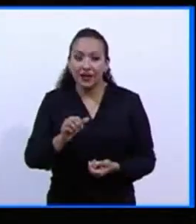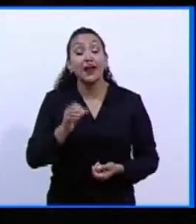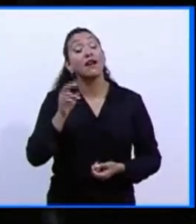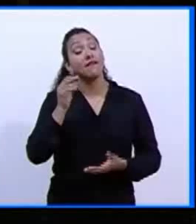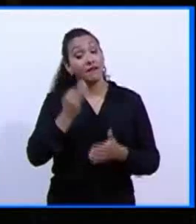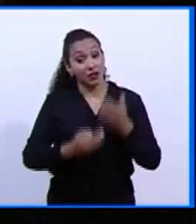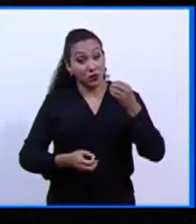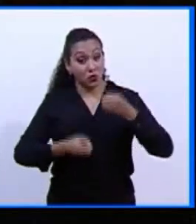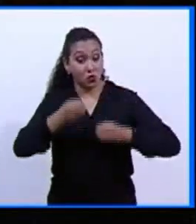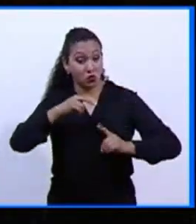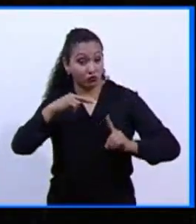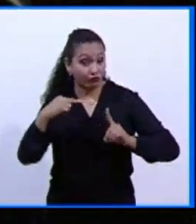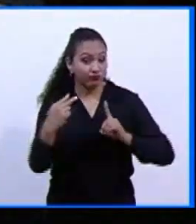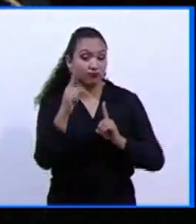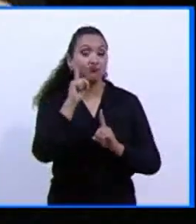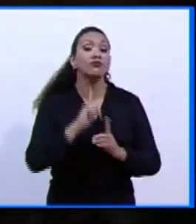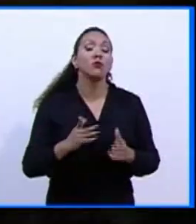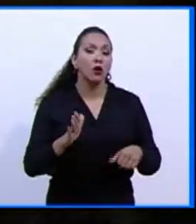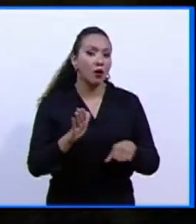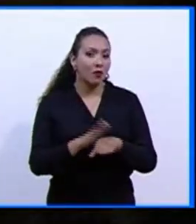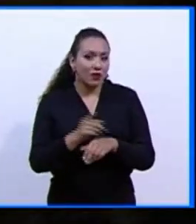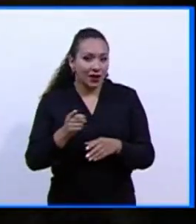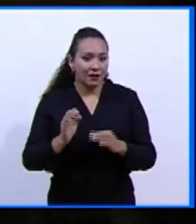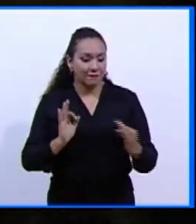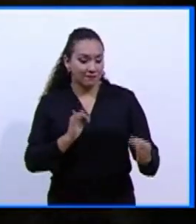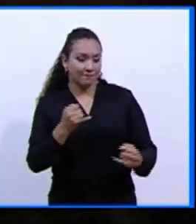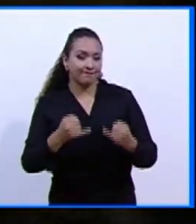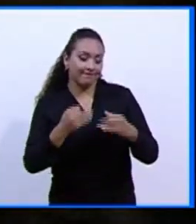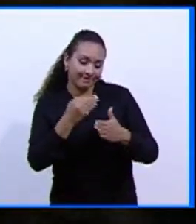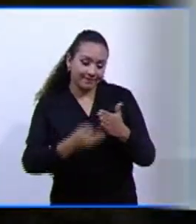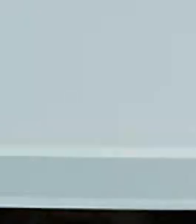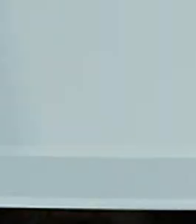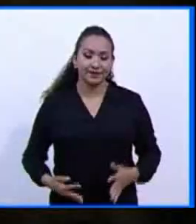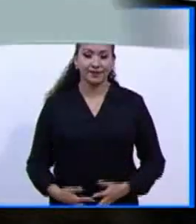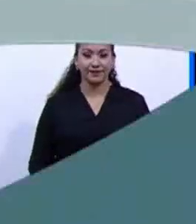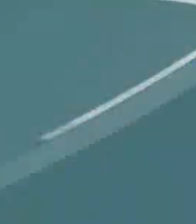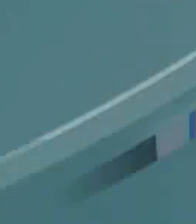de género al enfrentar la justicia.